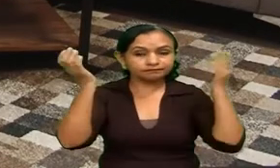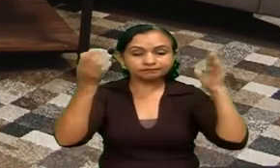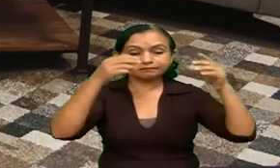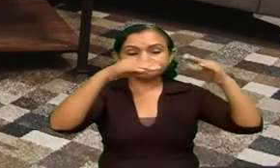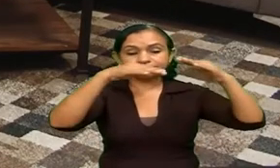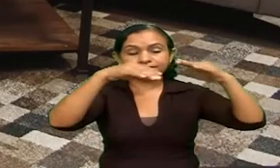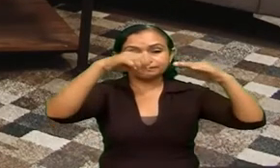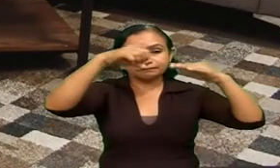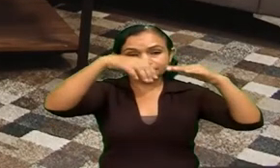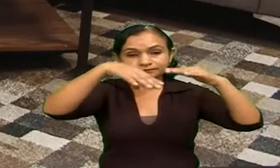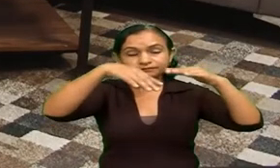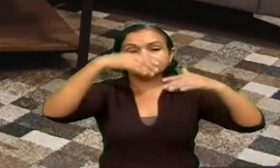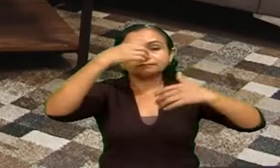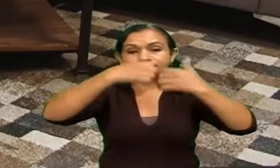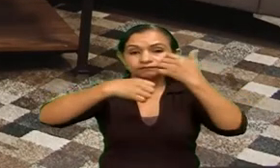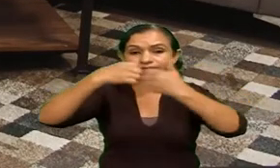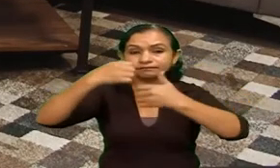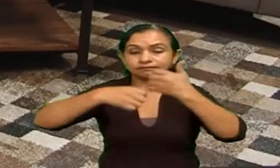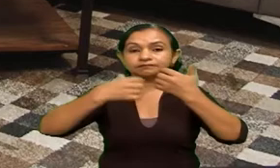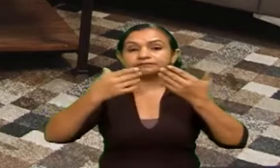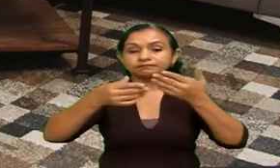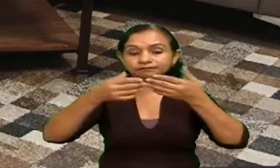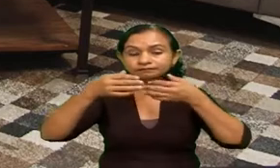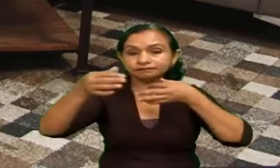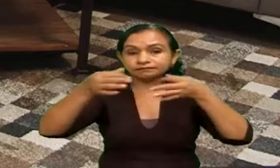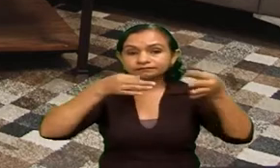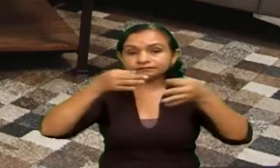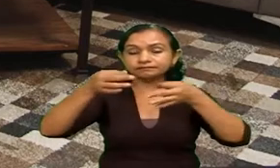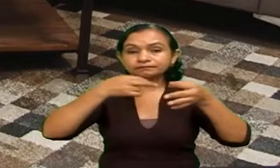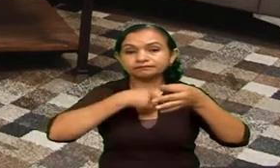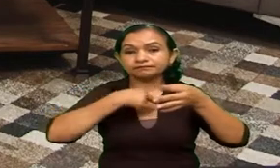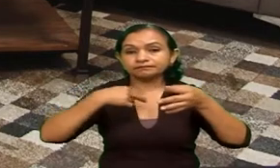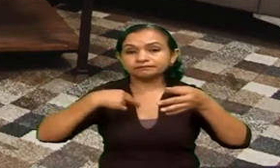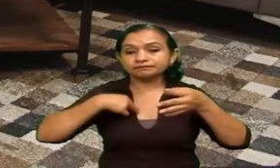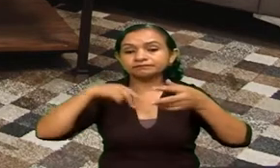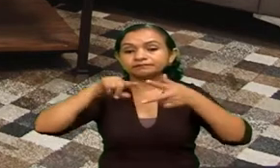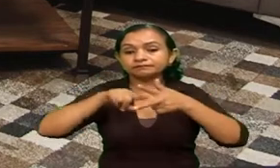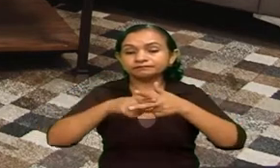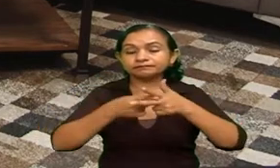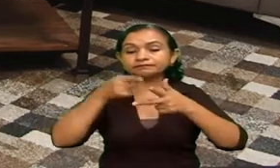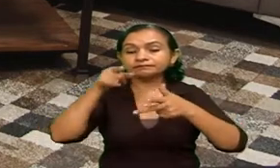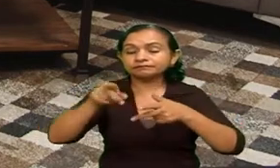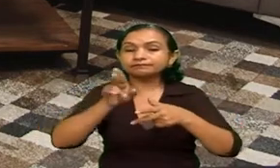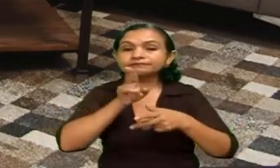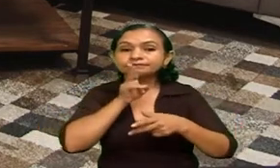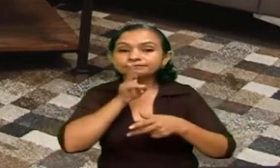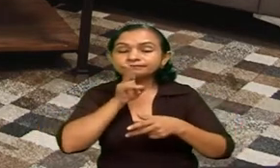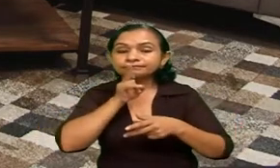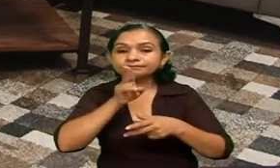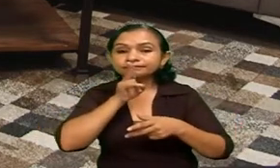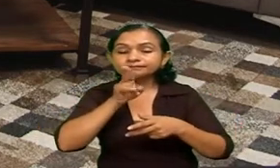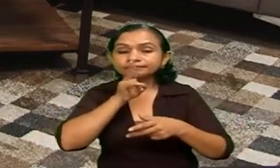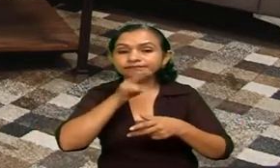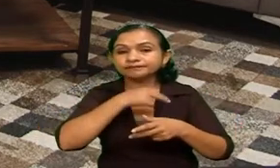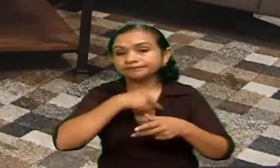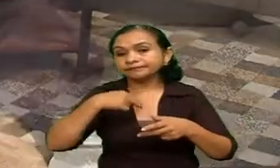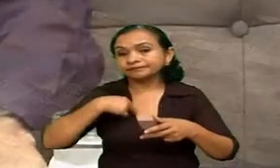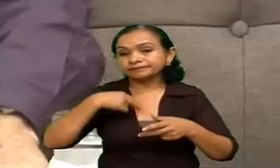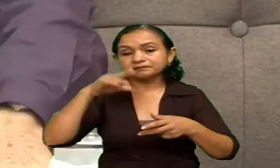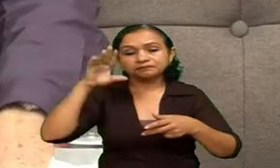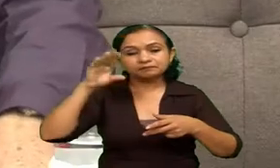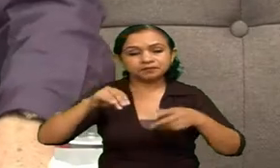su reporte dando a conocer que el evento había iniciado en Honduras, que eso provocó también apagón